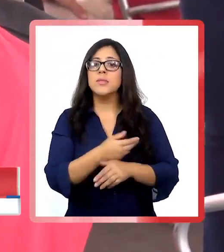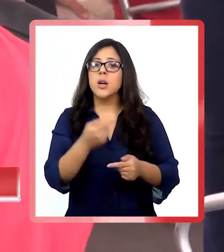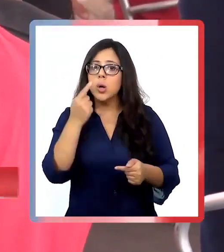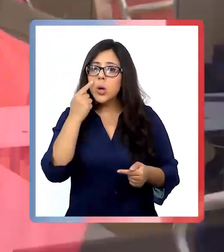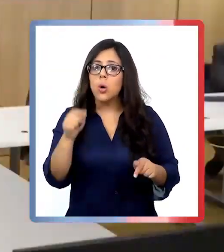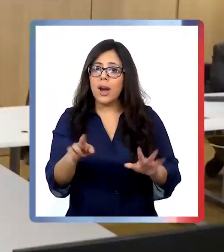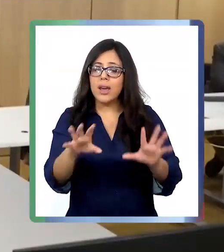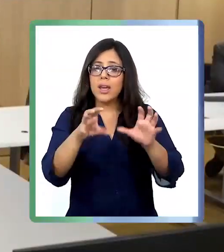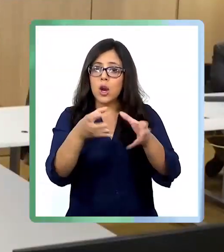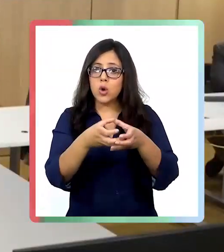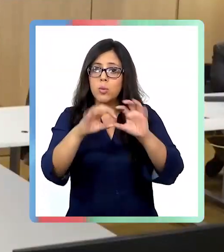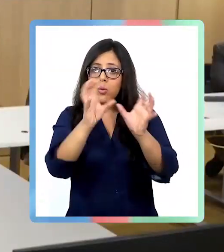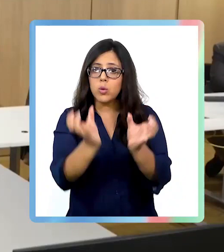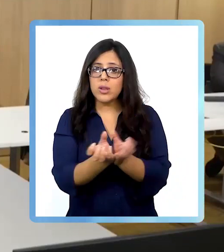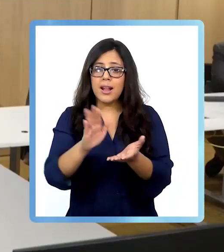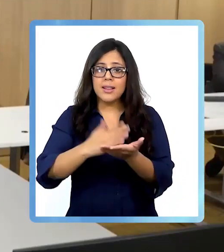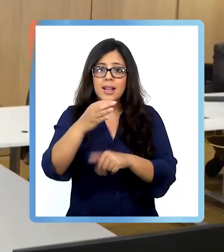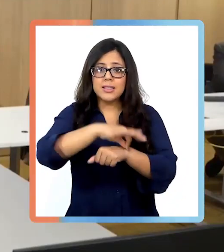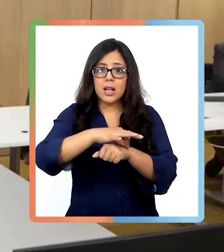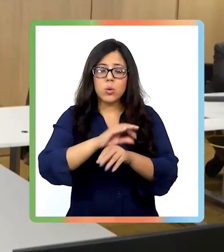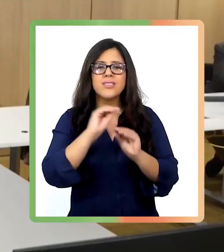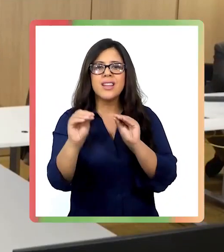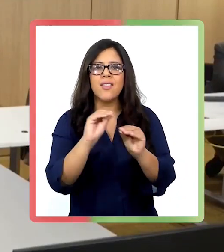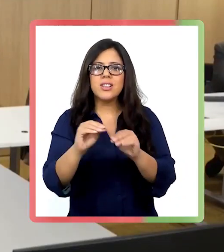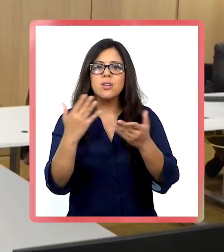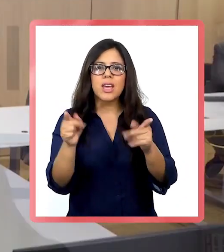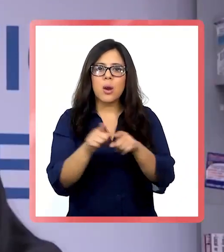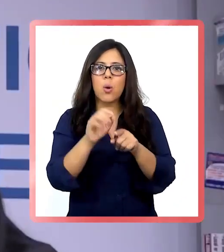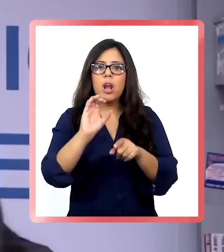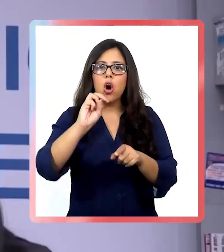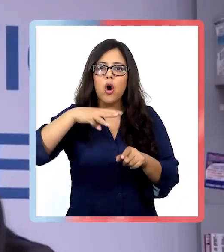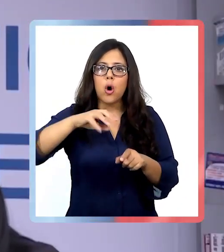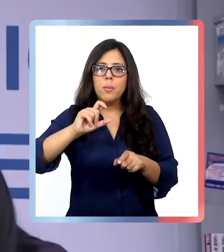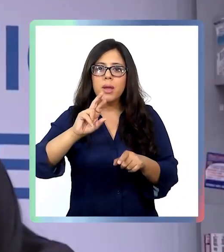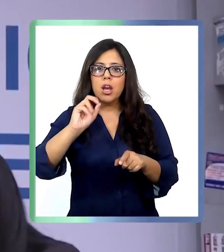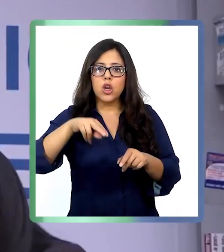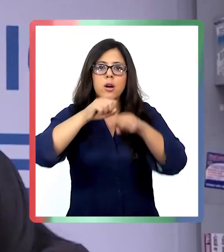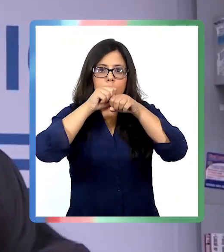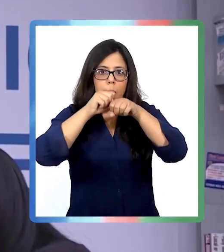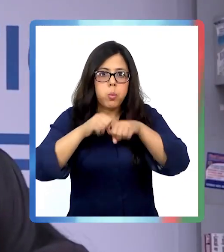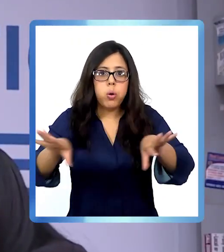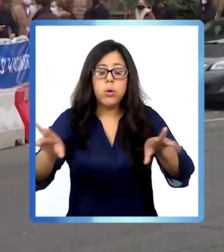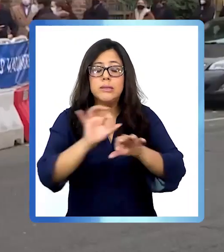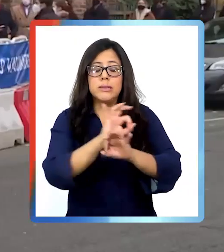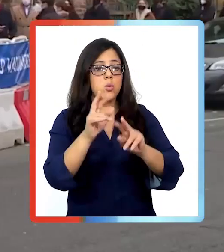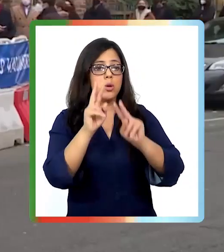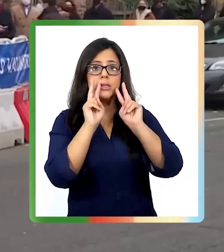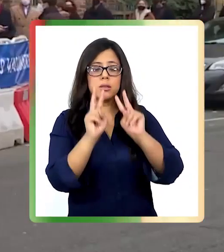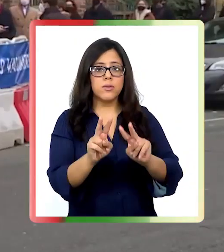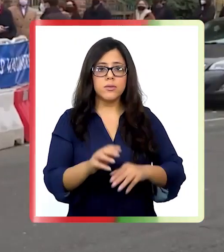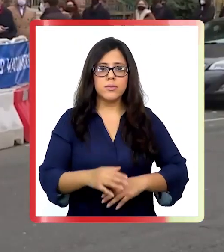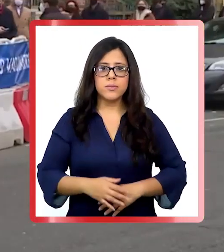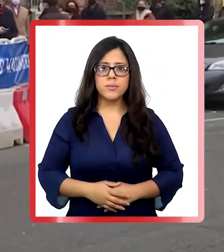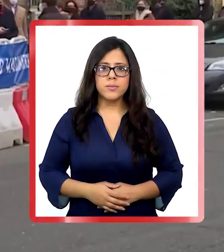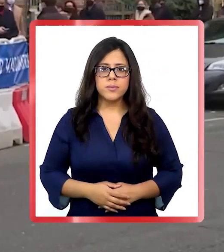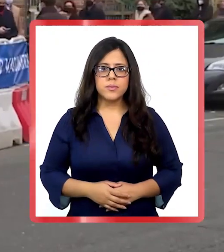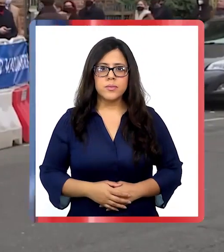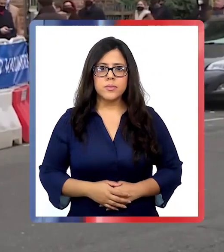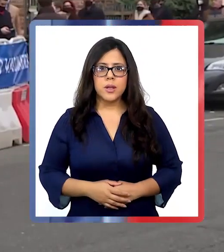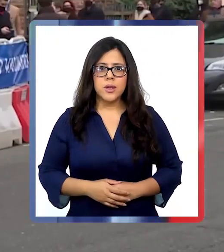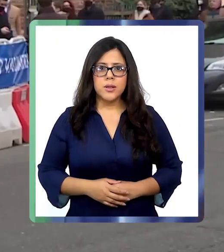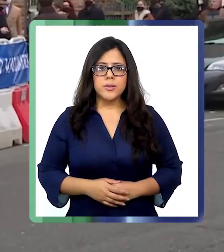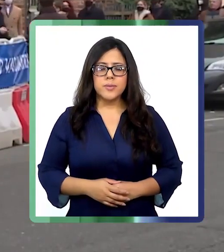la vacuna. Mientras, la Organización Mundial de la Salud advierte que Omicron se está expandiendo a un ritmo nunca antes visto.